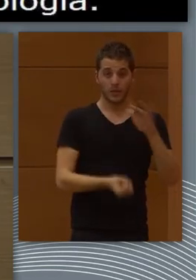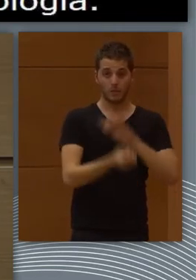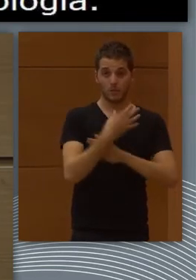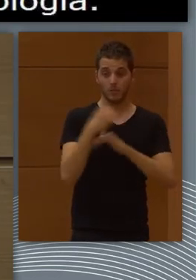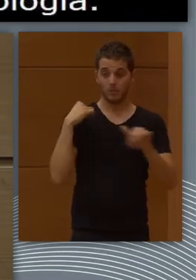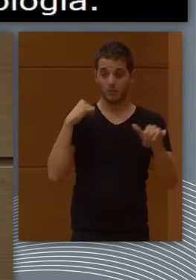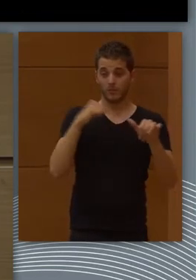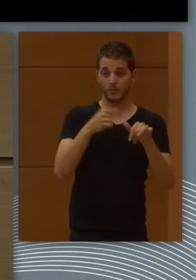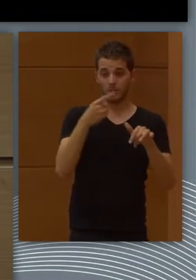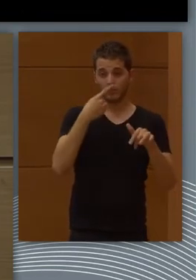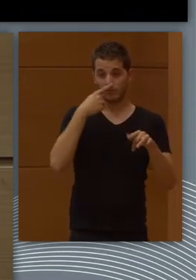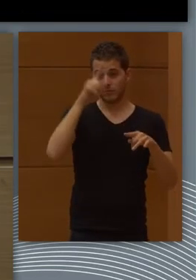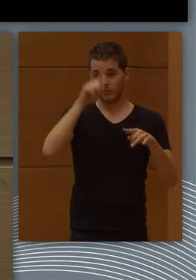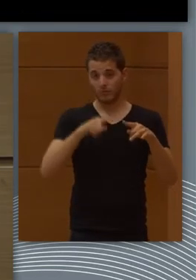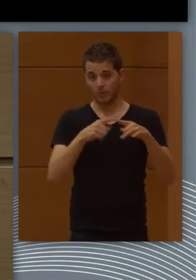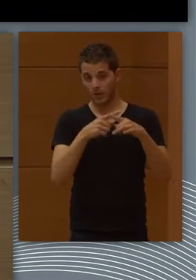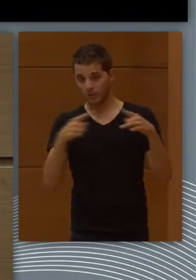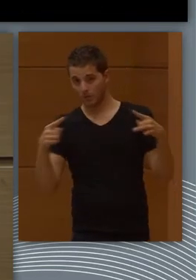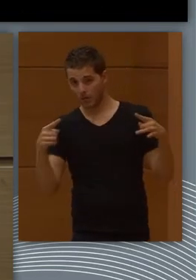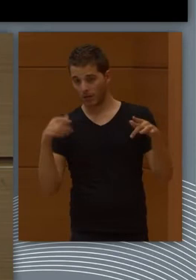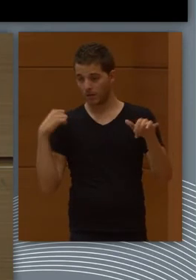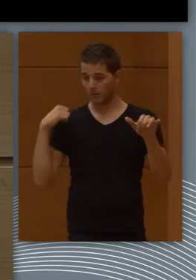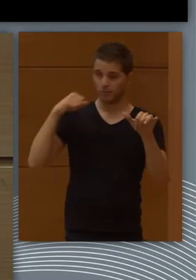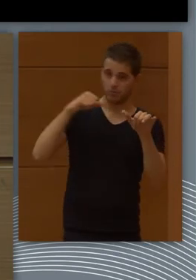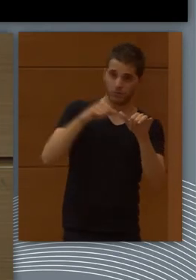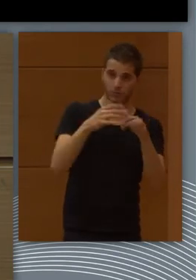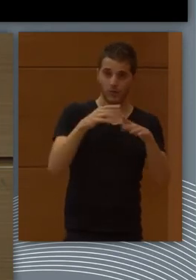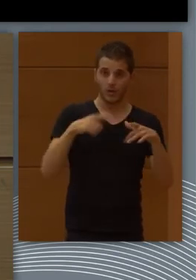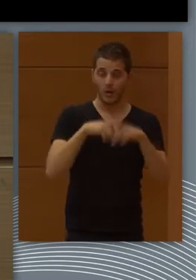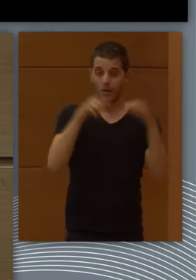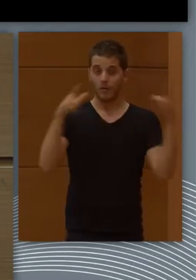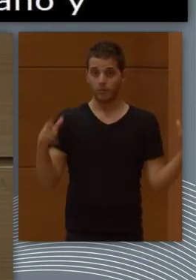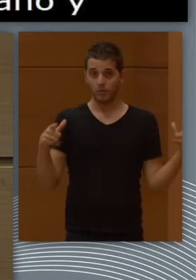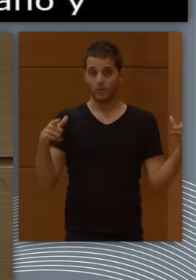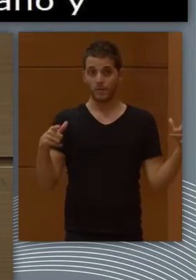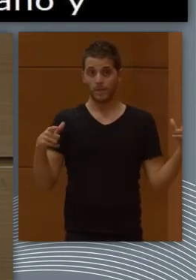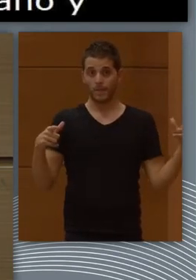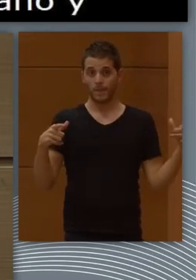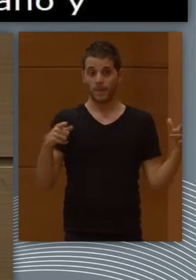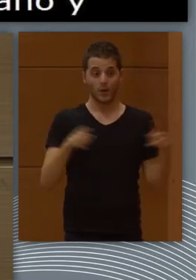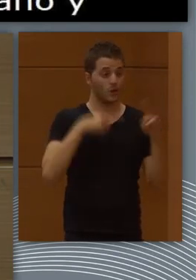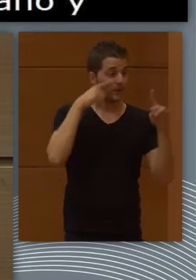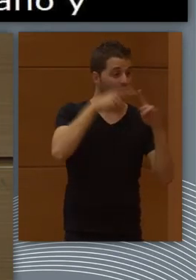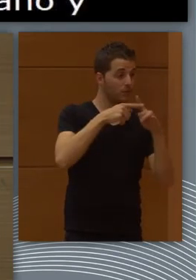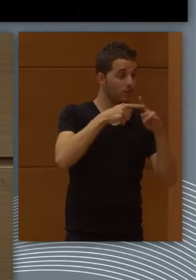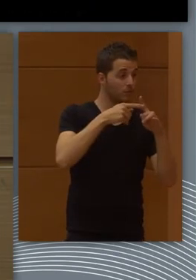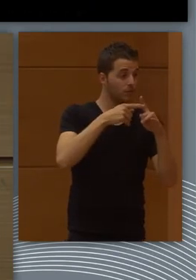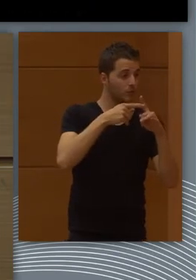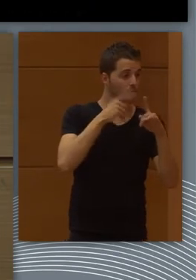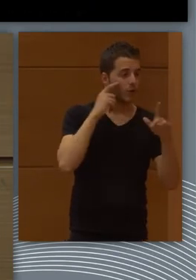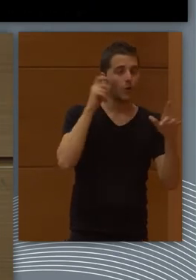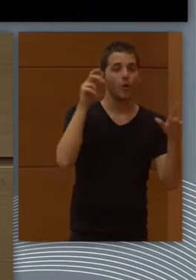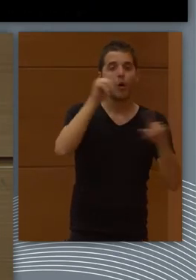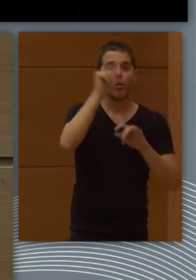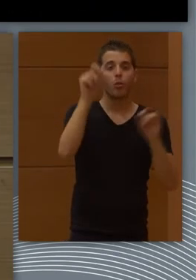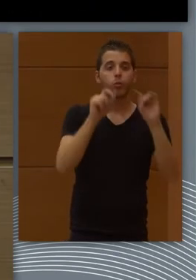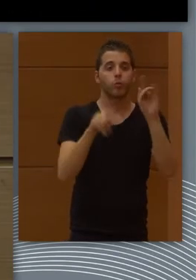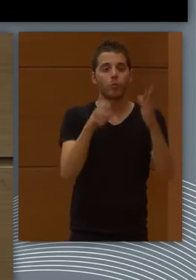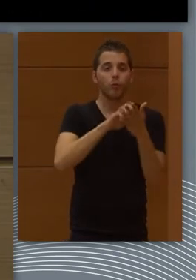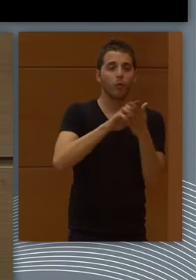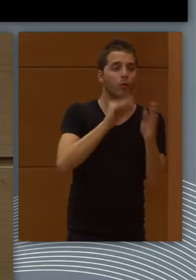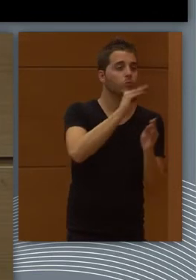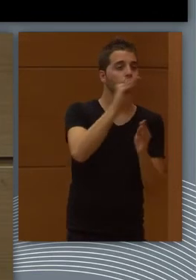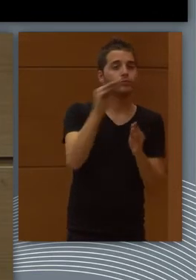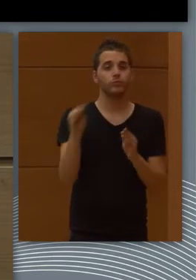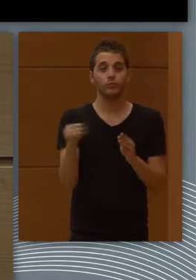en año y medio aproximadamente, se ha multiplicado por 15 los accesos a los servidores de la MT para hacer consultas de información. No tengo